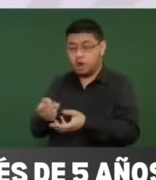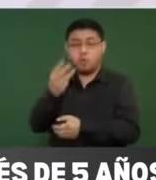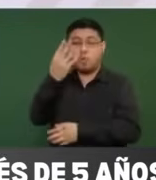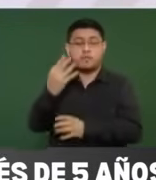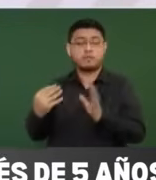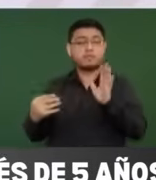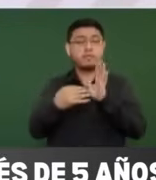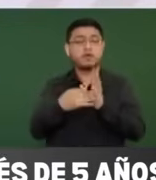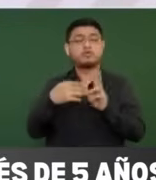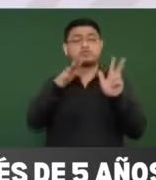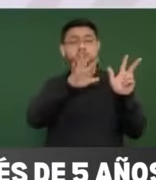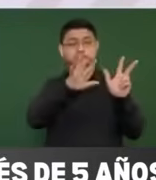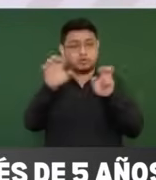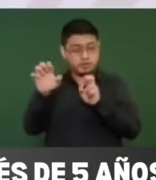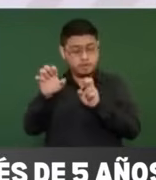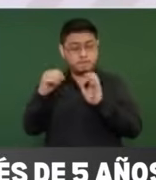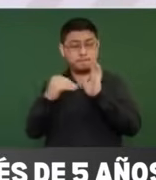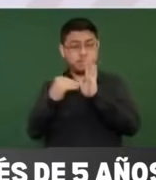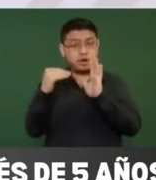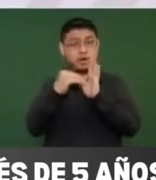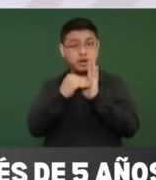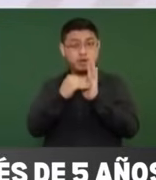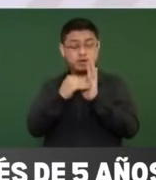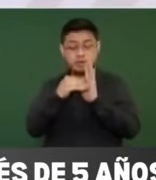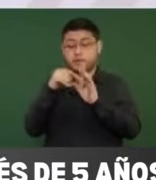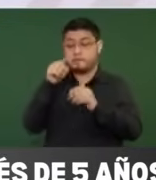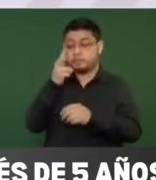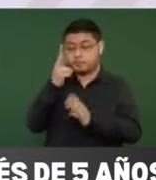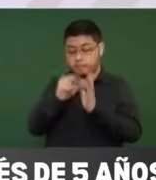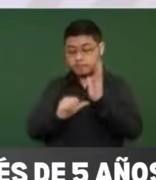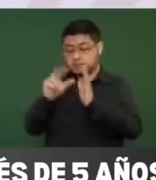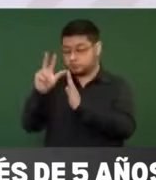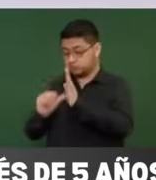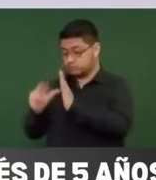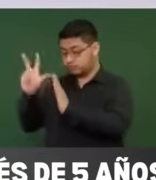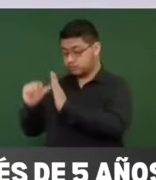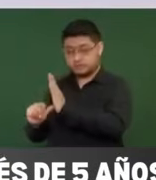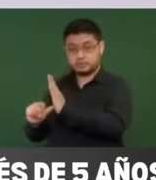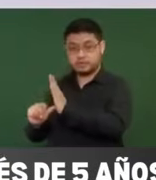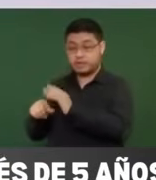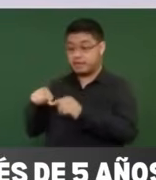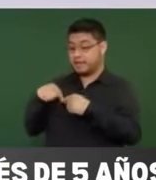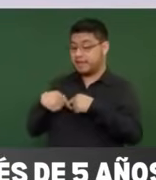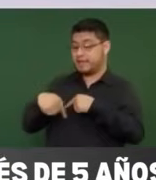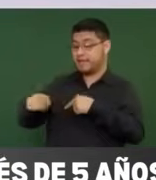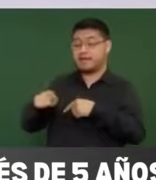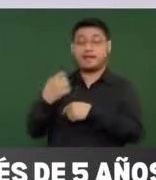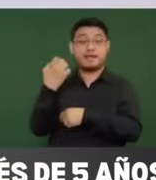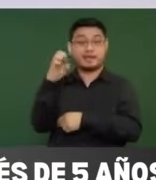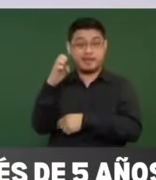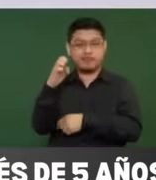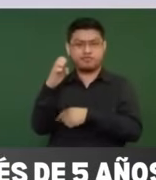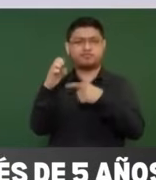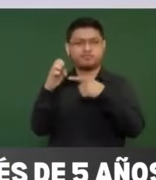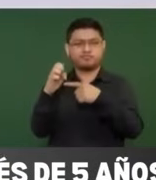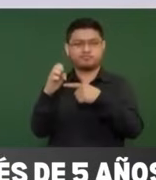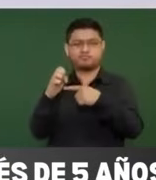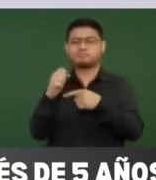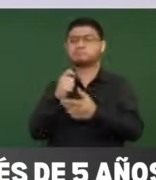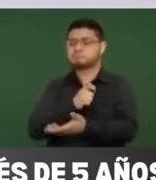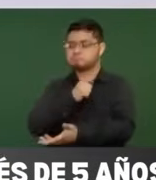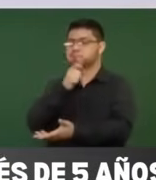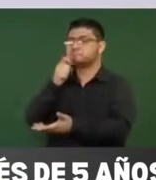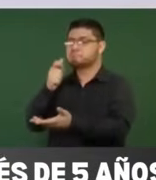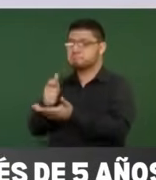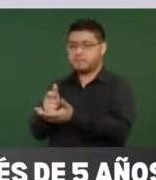pesos bimestrales y a partir de enero del año próximo aumentará la pensión a adultos mayores